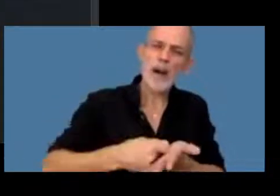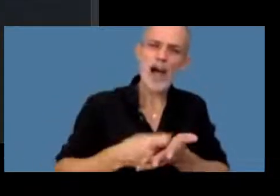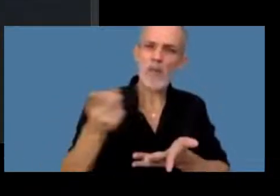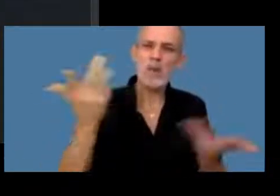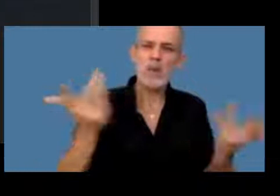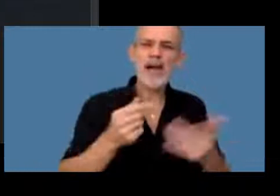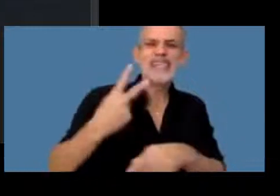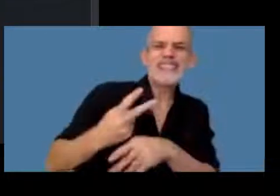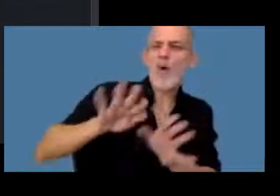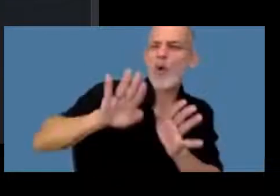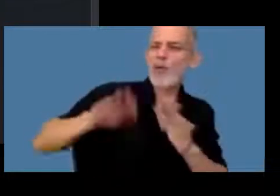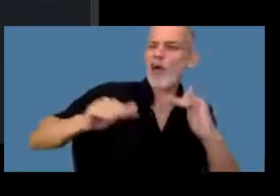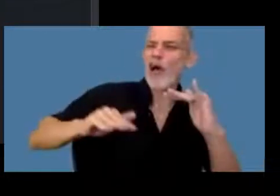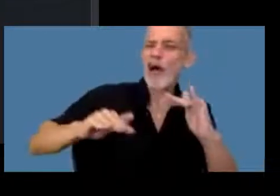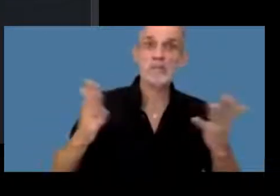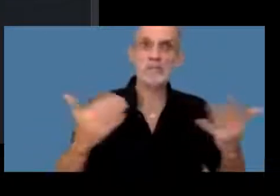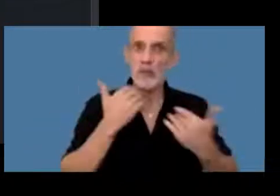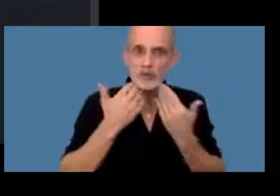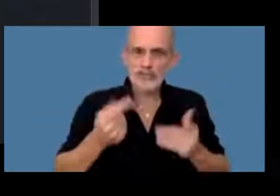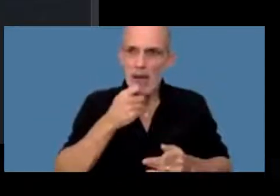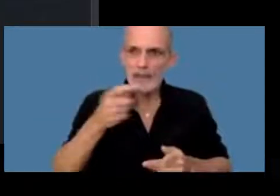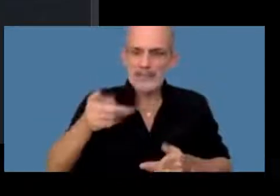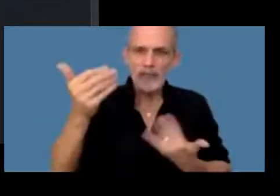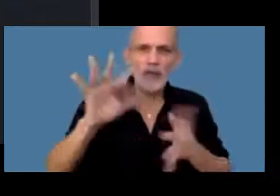de inicio sin saber su